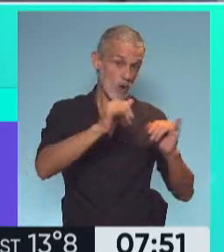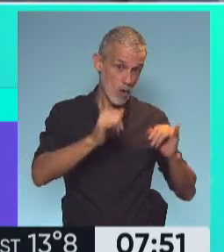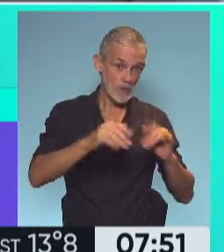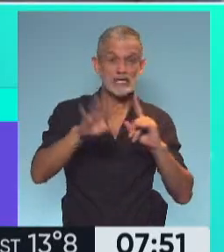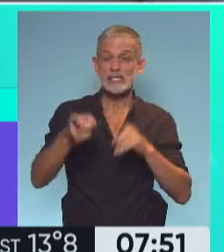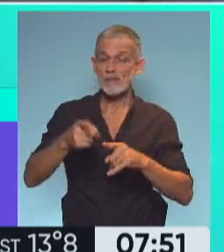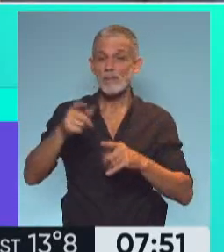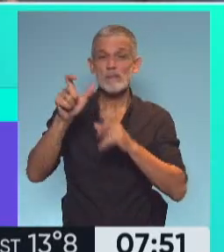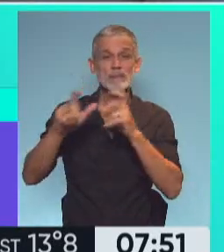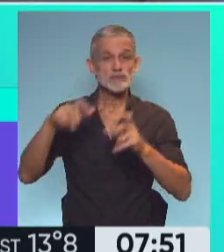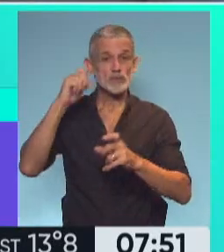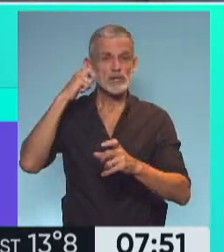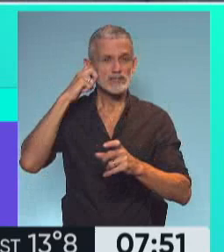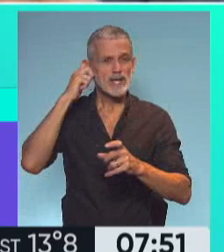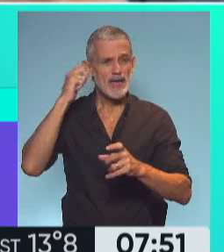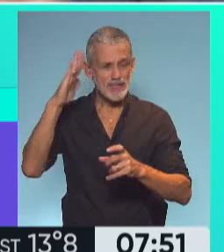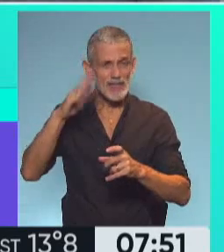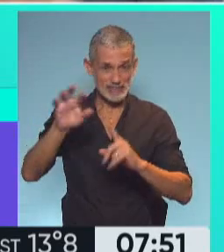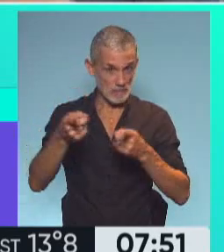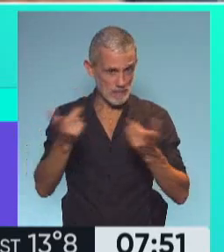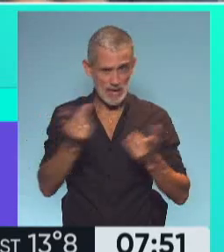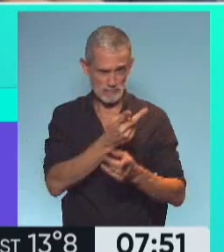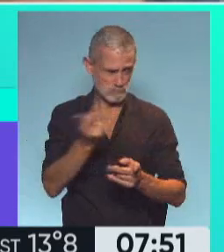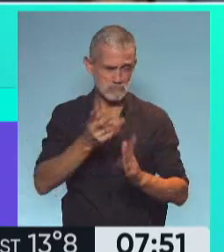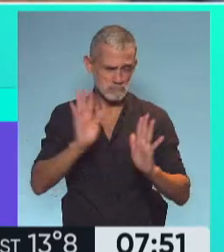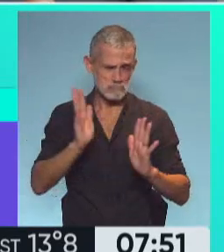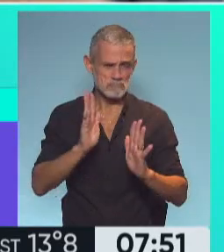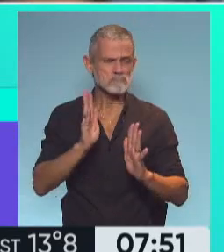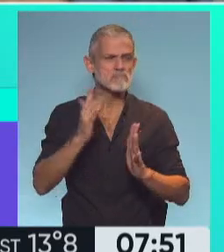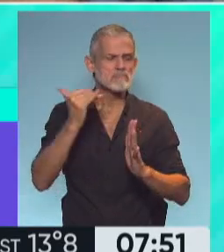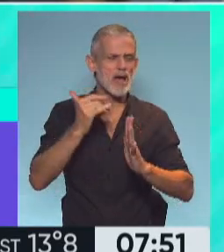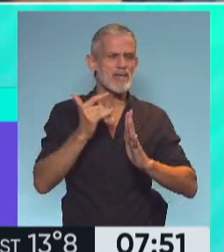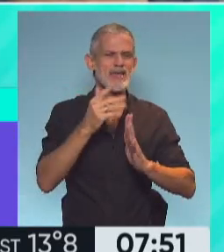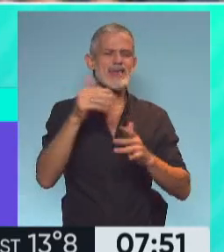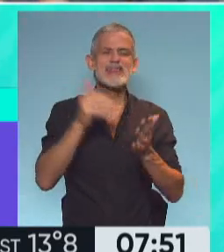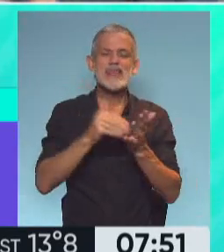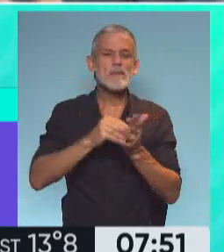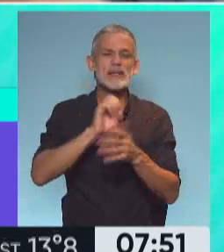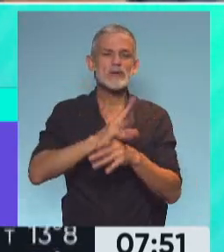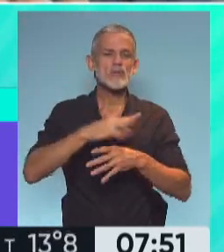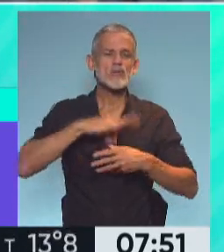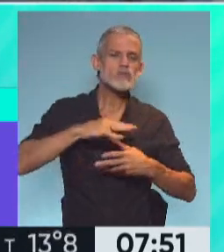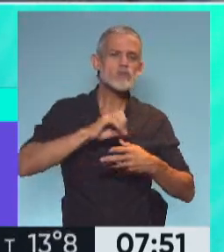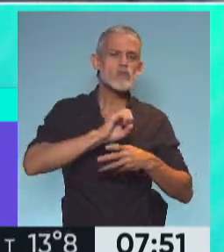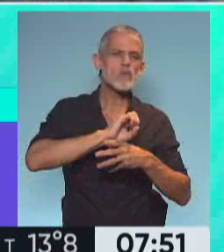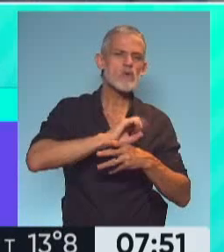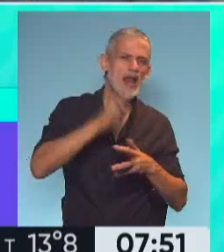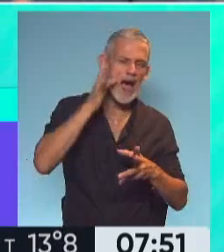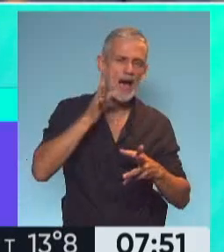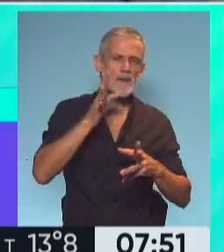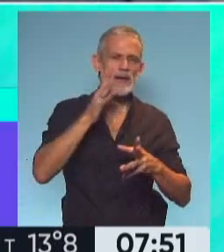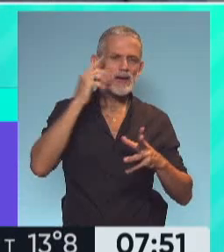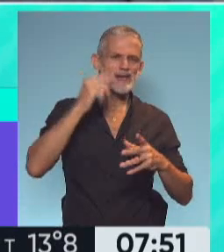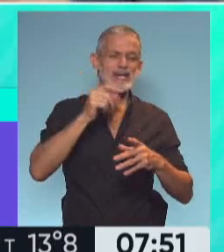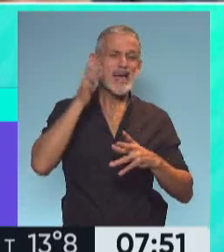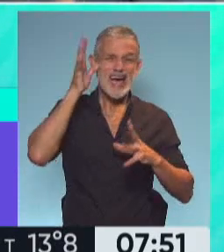como en pacientes añosos. Obviamente hay una relación con la severidad y con los factores de riesgo para tener deterioro cognitivo que